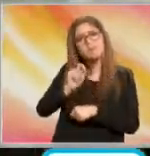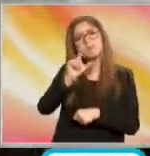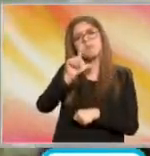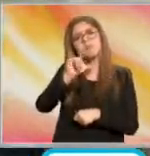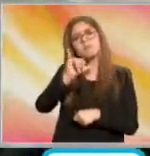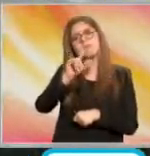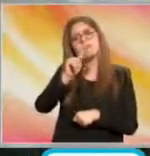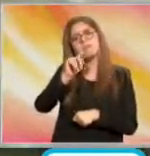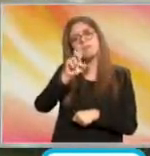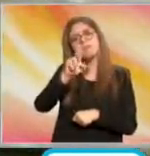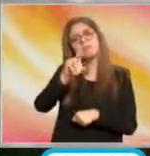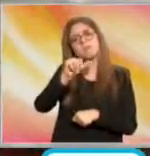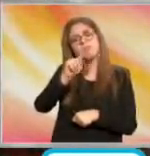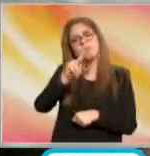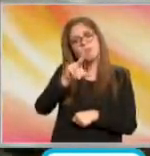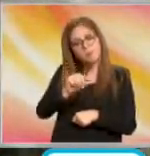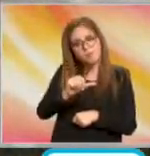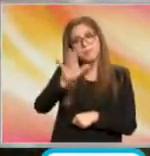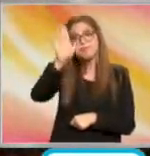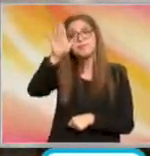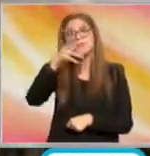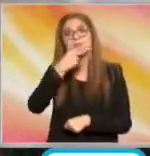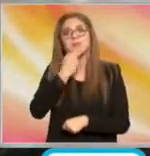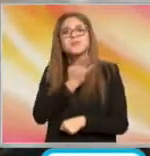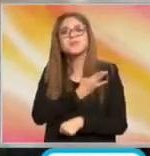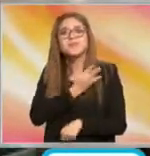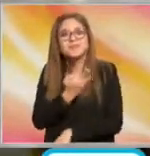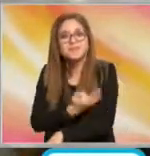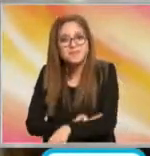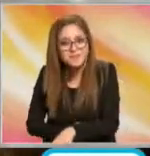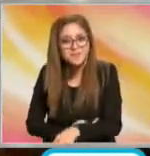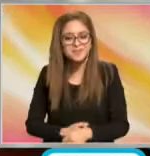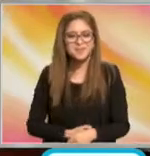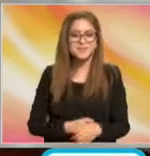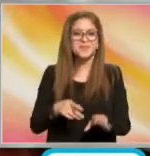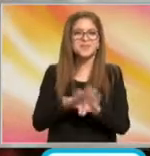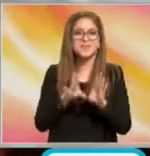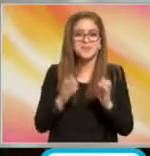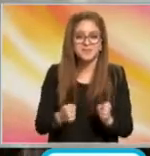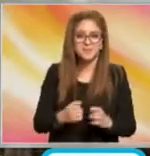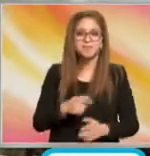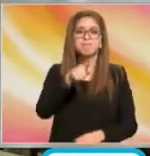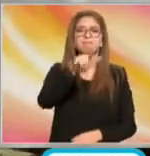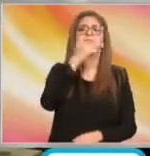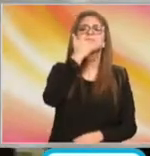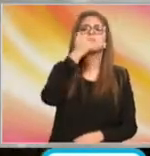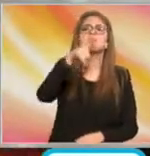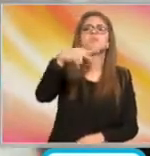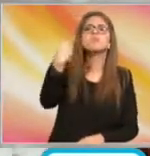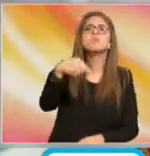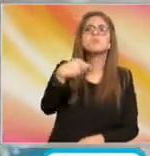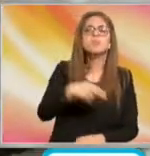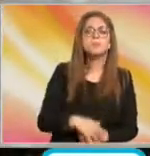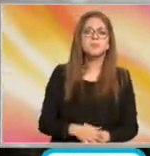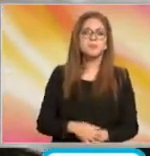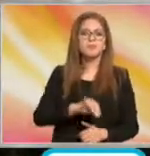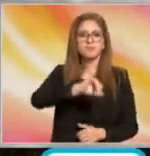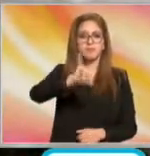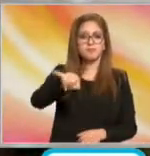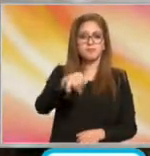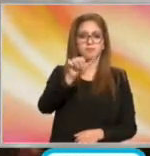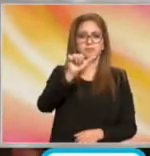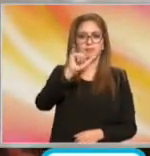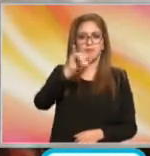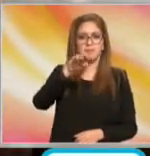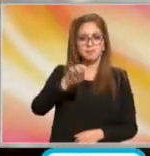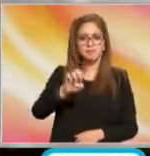literatura, de las... Buenas tardes, maestro. Buenas tardes. ¿Cómo está? Bien, bien, gracias. ¿Su nombre? Jaime Hernández